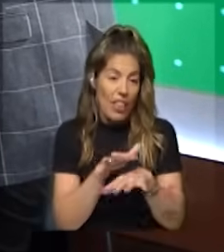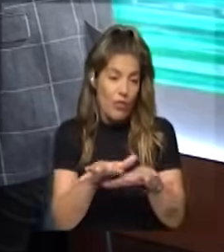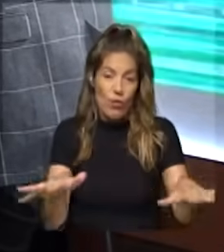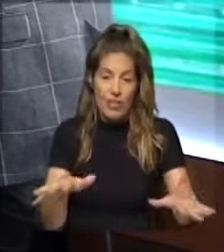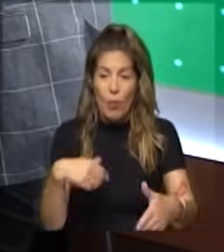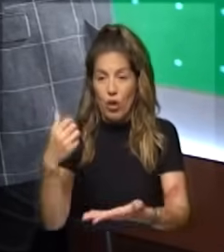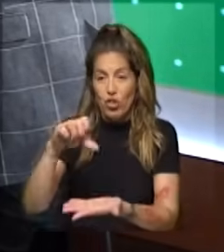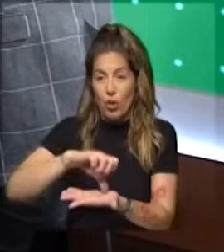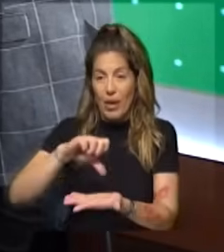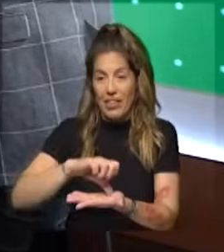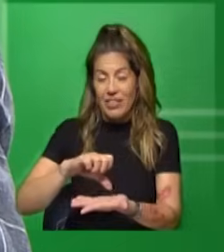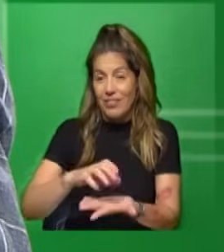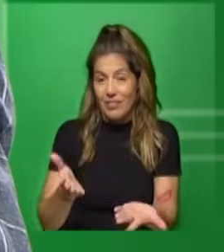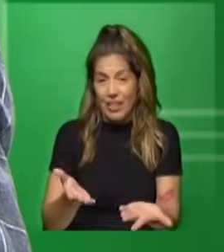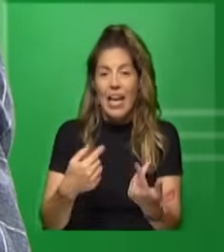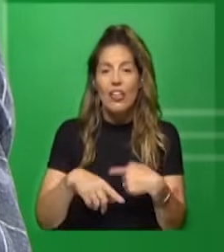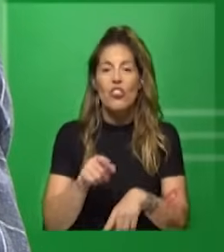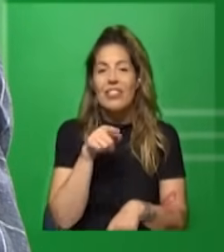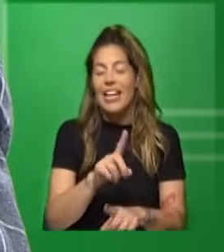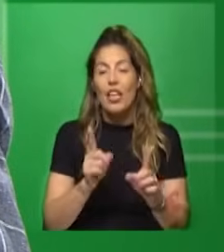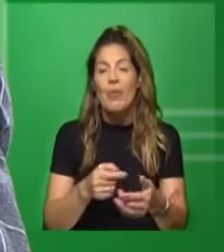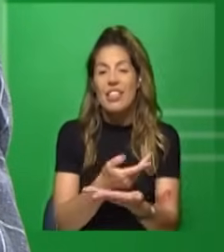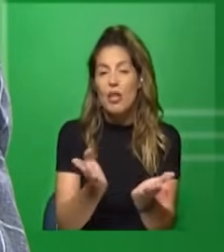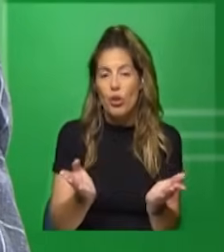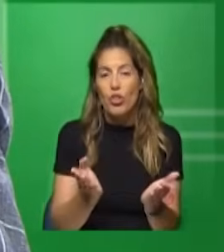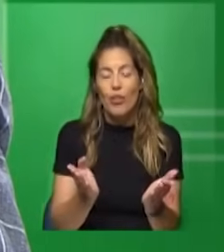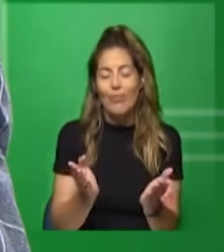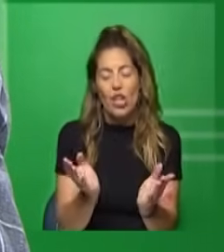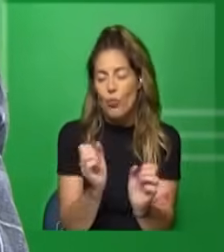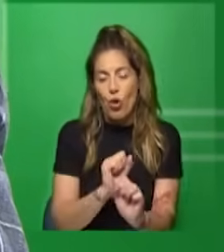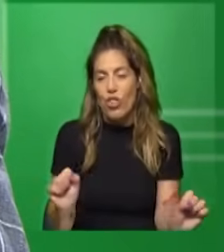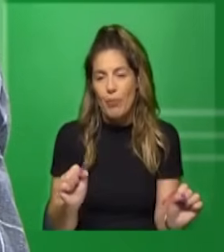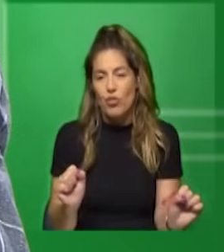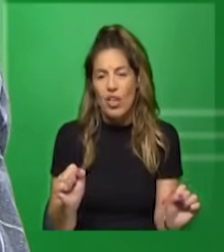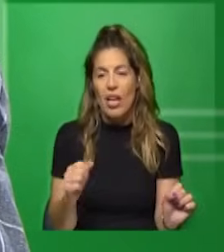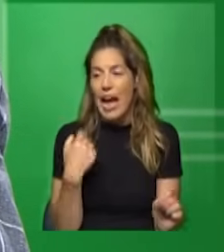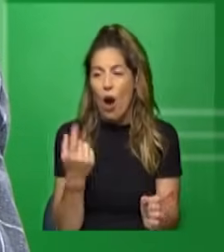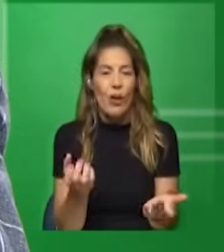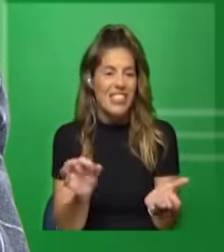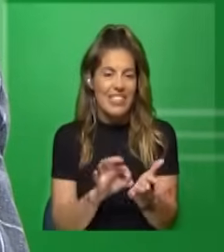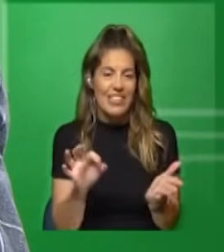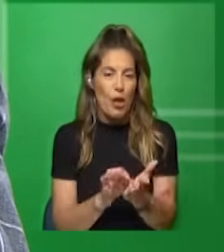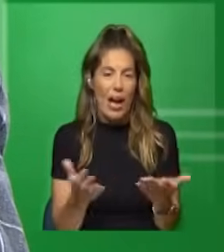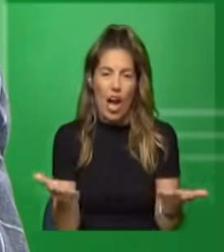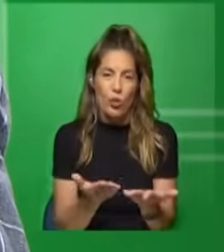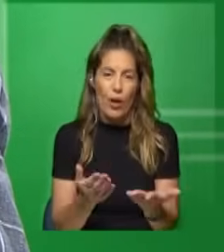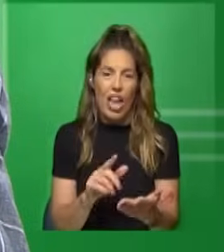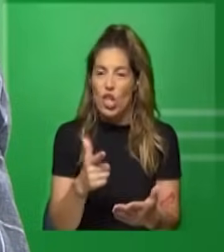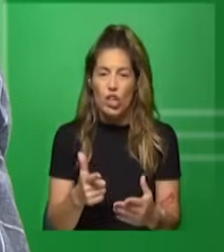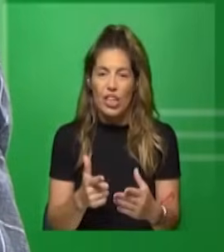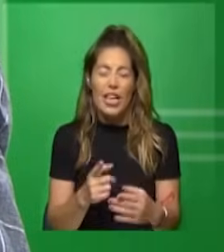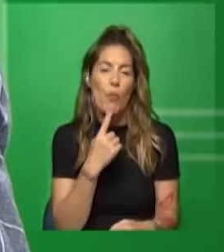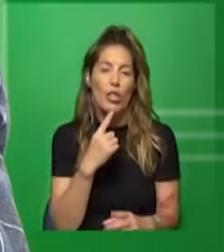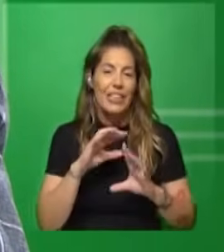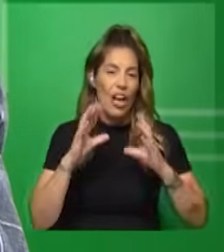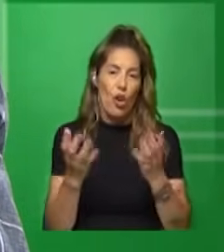el efecto contagio. Entonces, ahí también se demostró la incapacidad del sistema actual para tener políticas globales, ¿no?